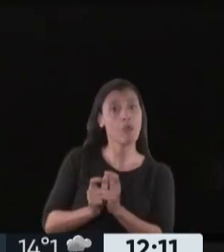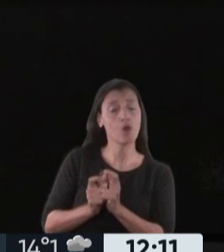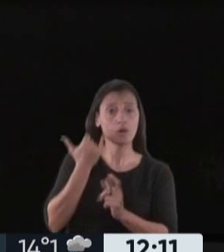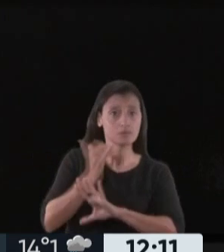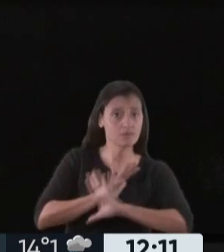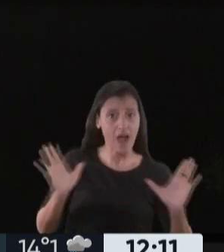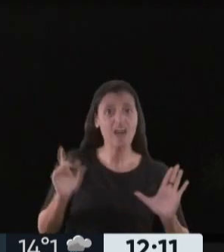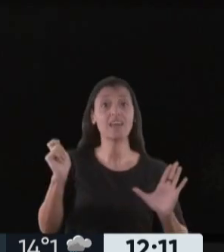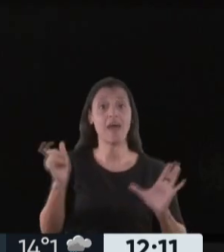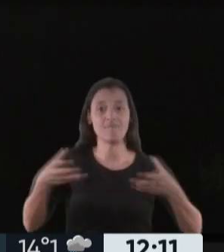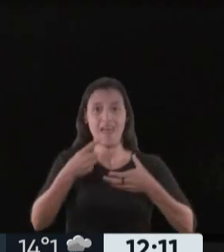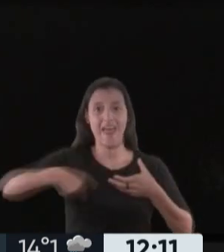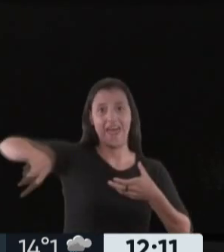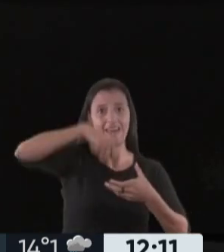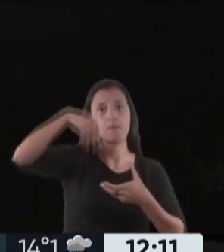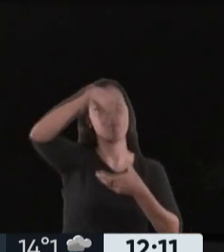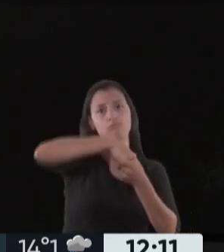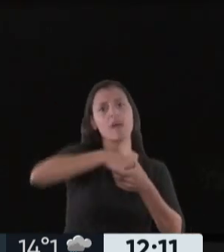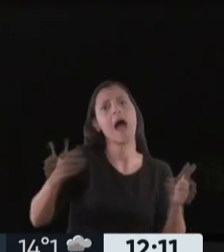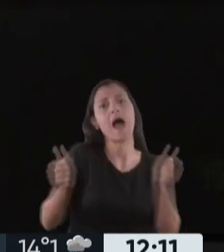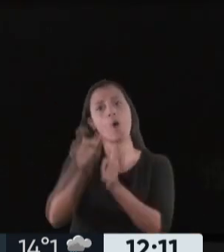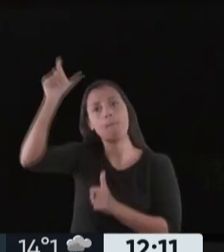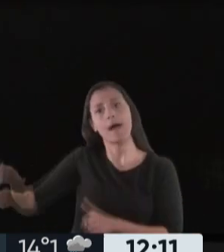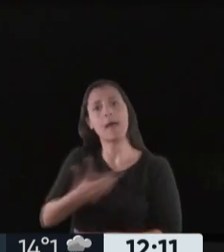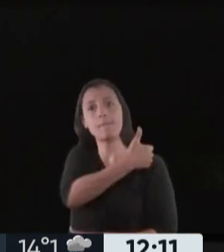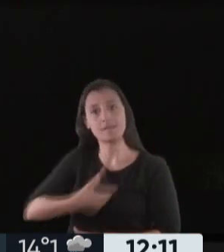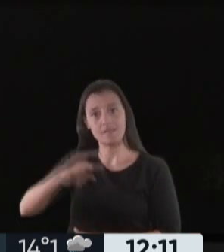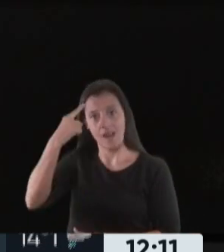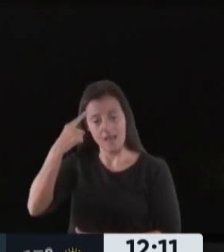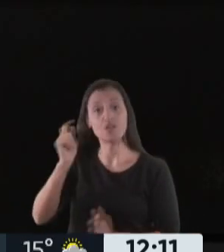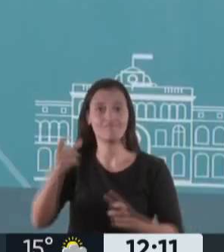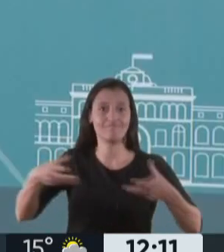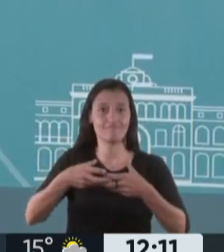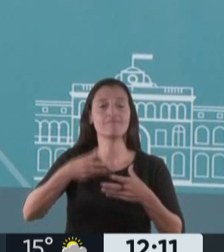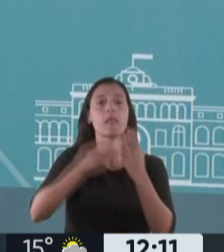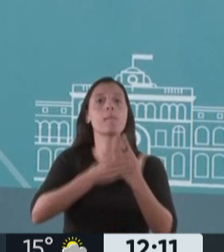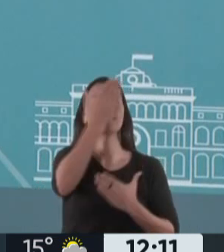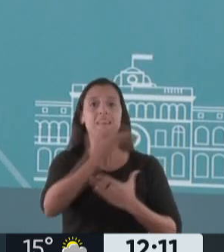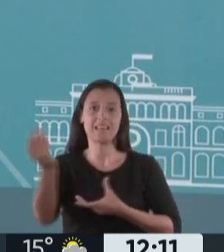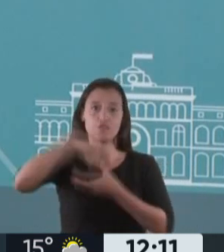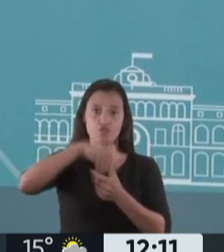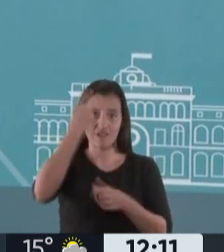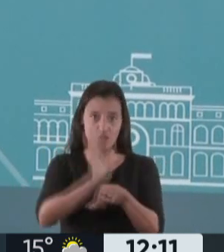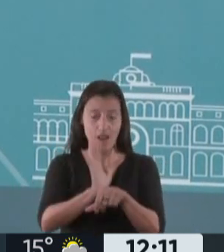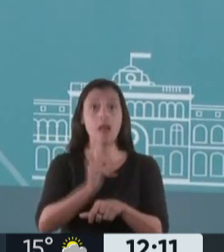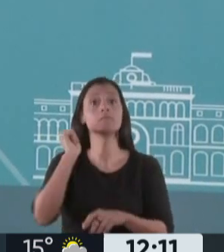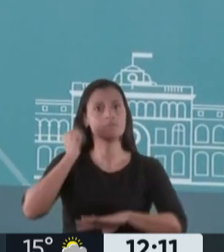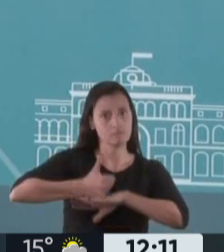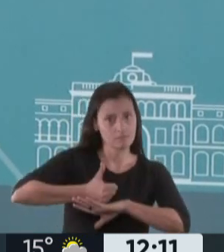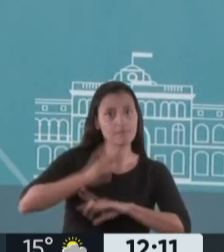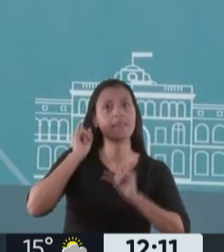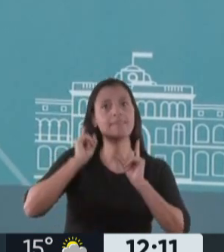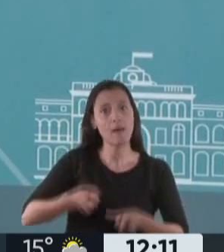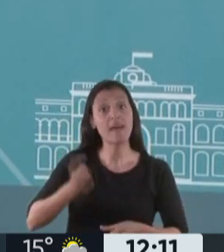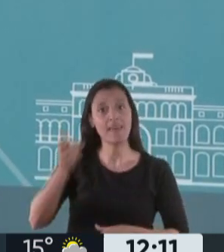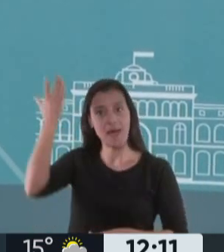reunión del equipo que acompaña al presidente de la Nación, del Gabinete Nacional, con la